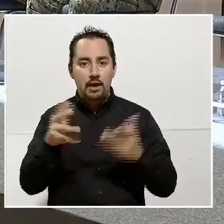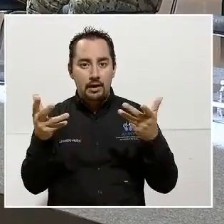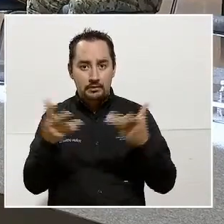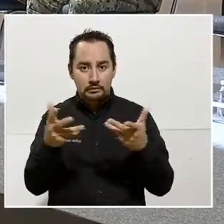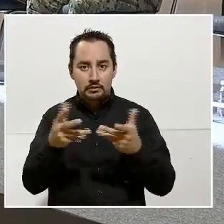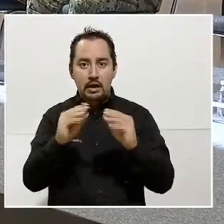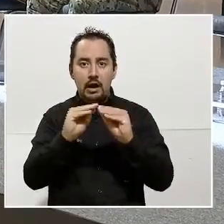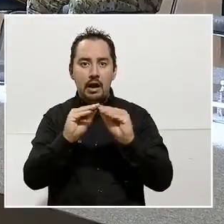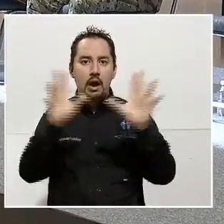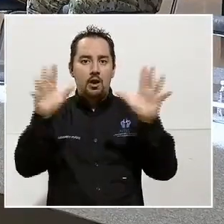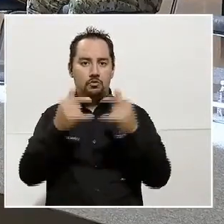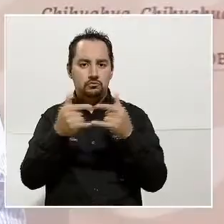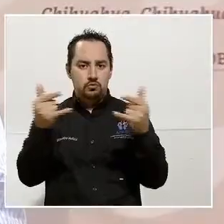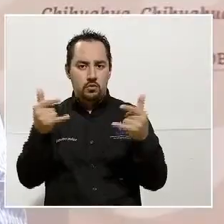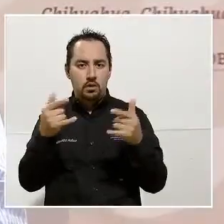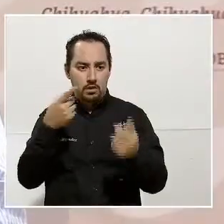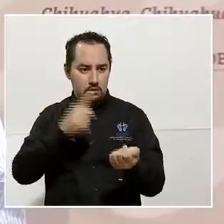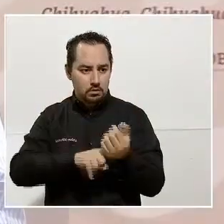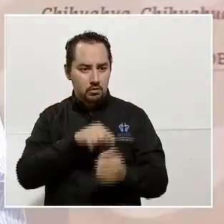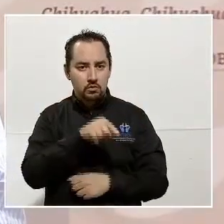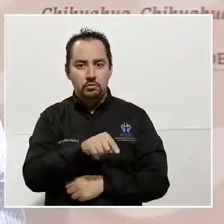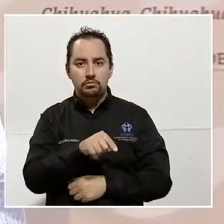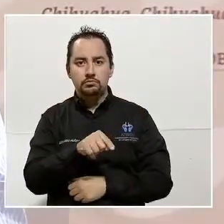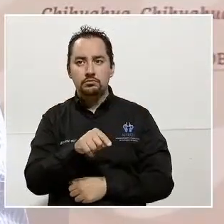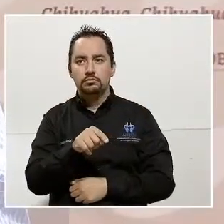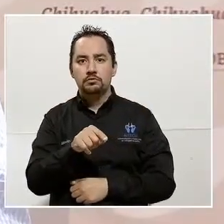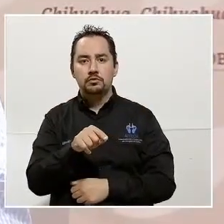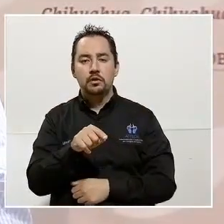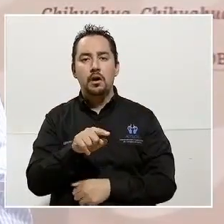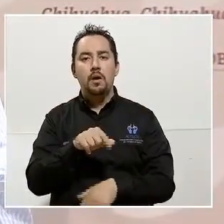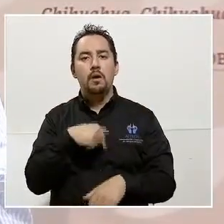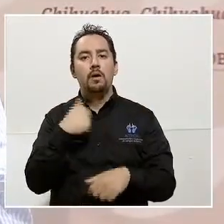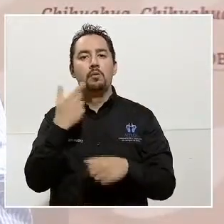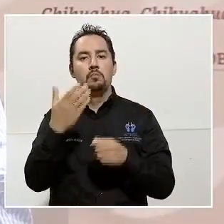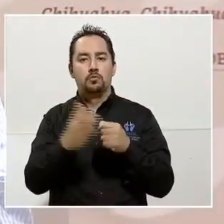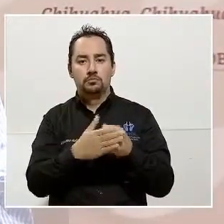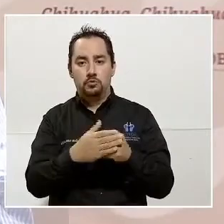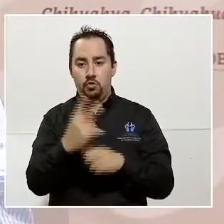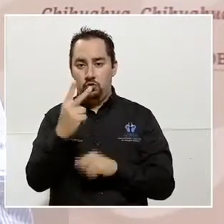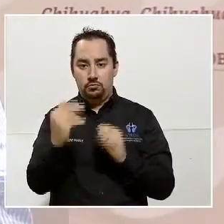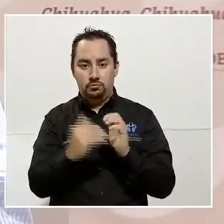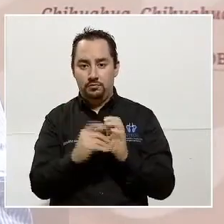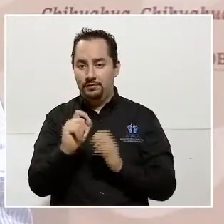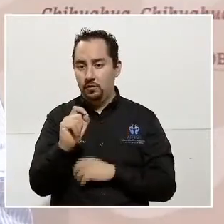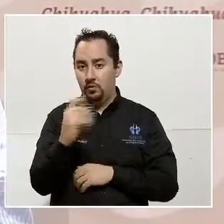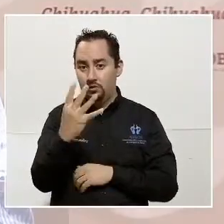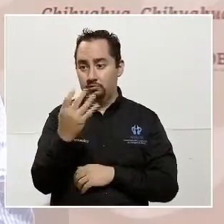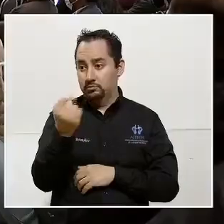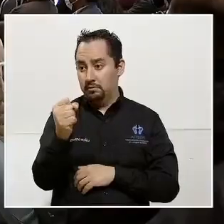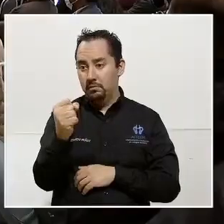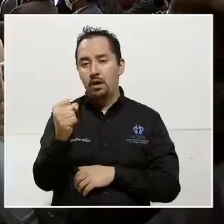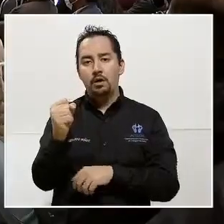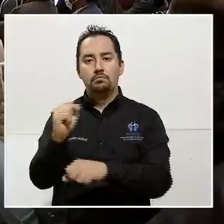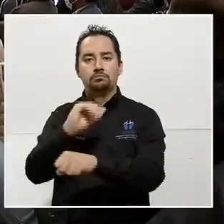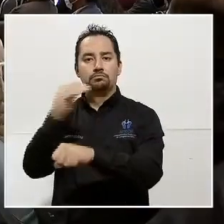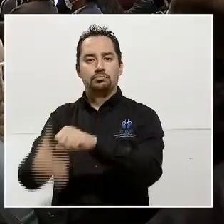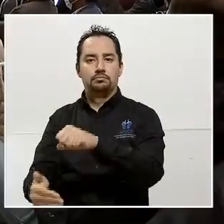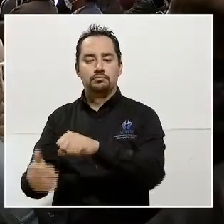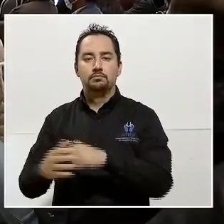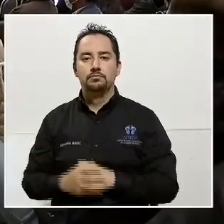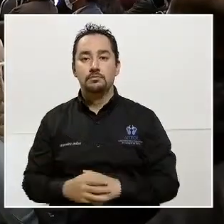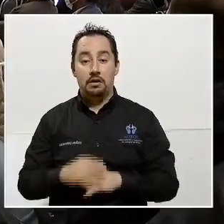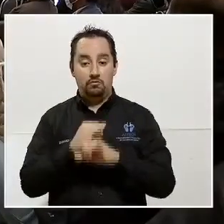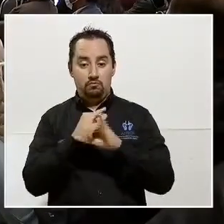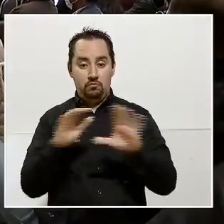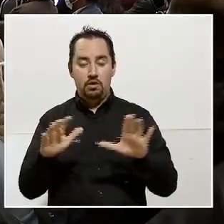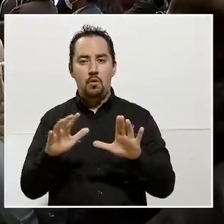histórico al que pertenecemos terminará en septiembre del 2024. El informe